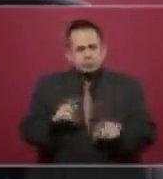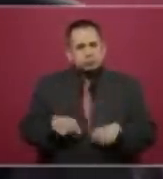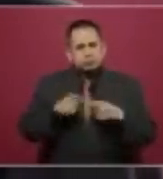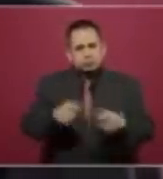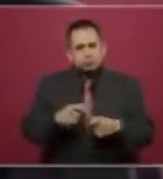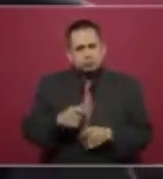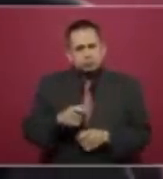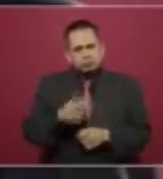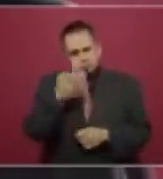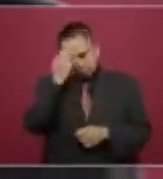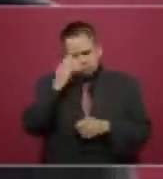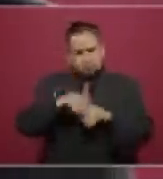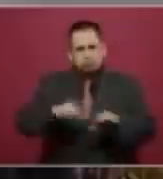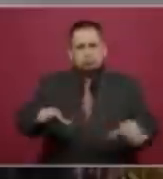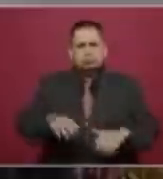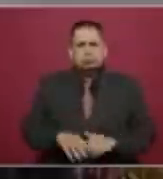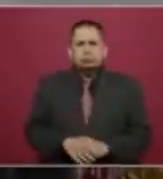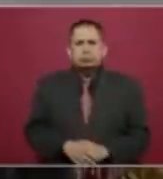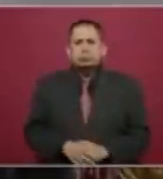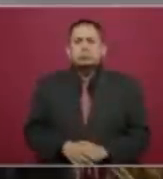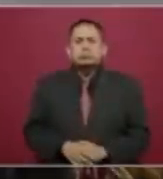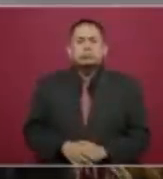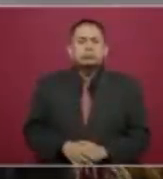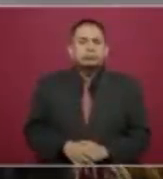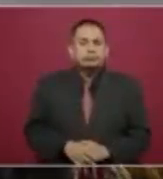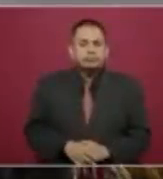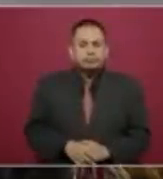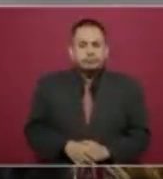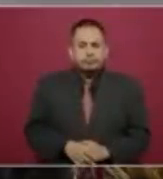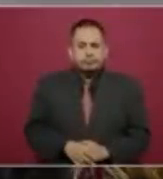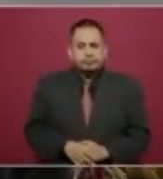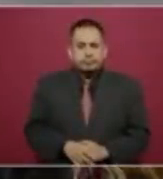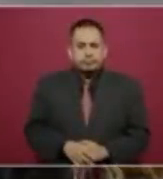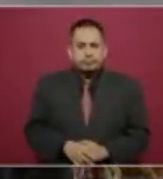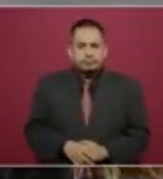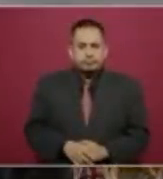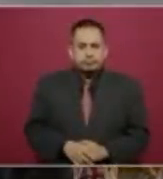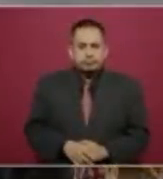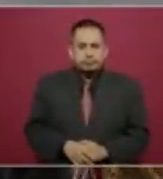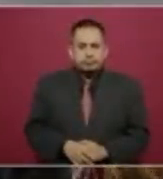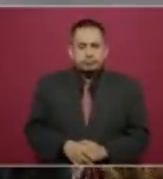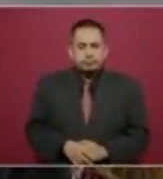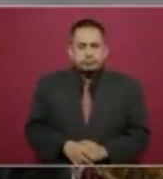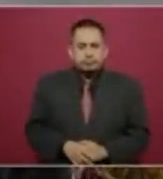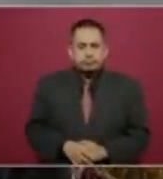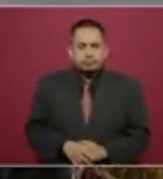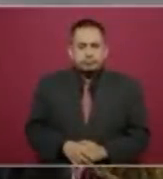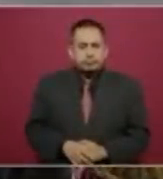conocer. ¿Hasta dónde llegará la investigación? Porque es conocido que